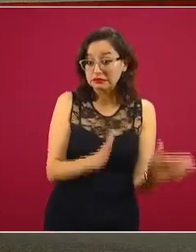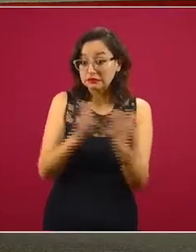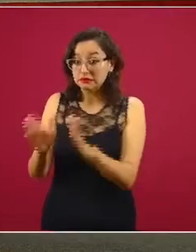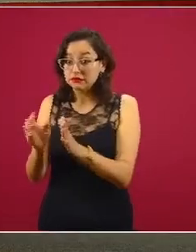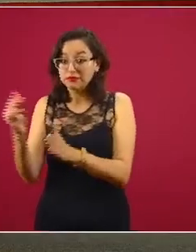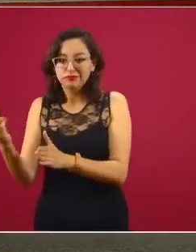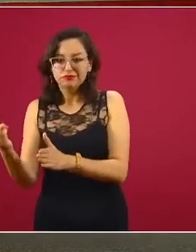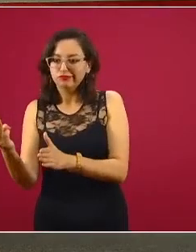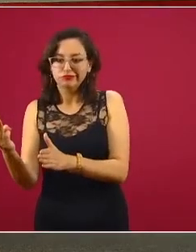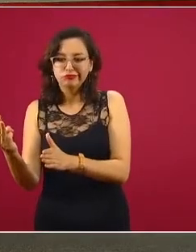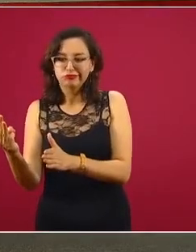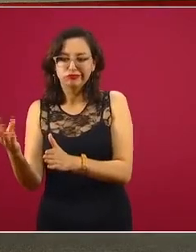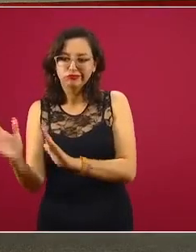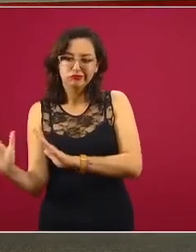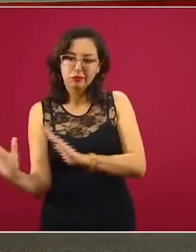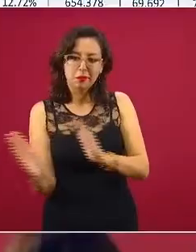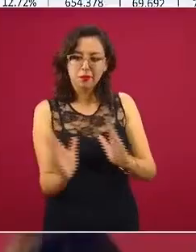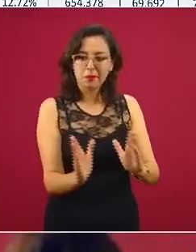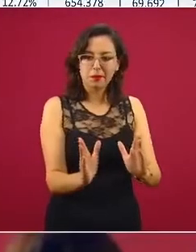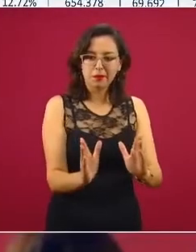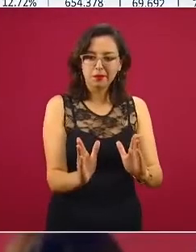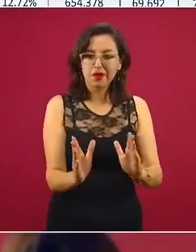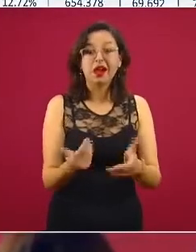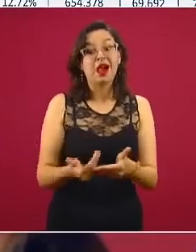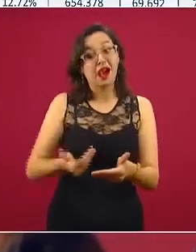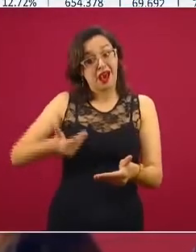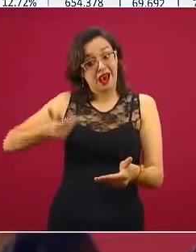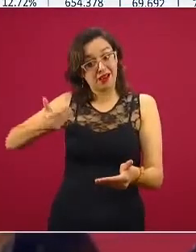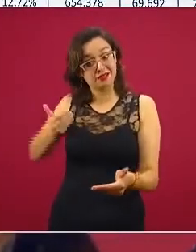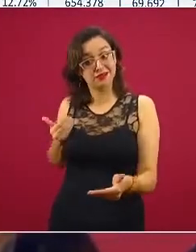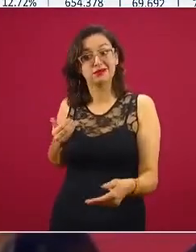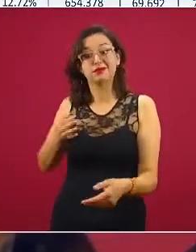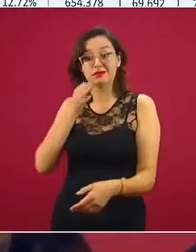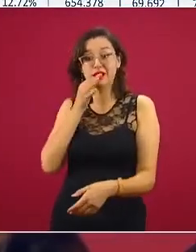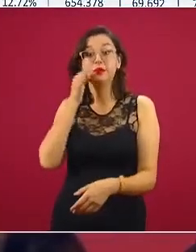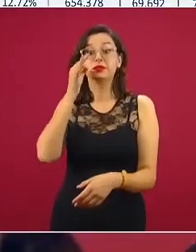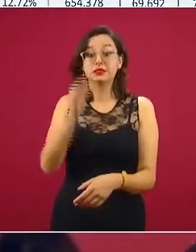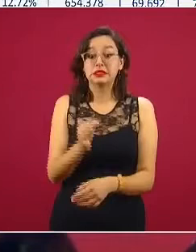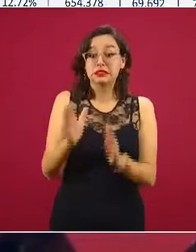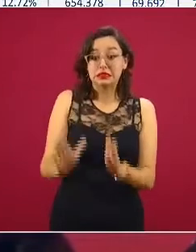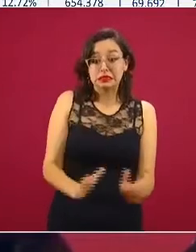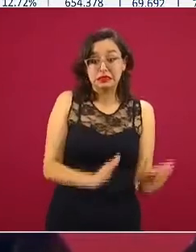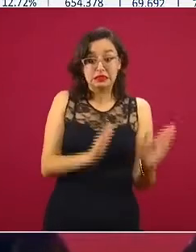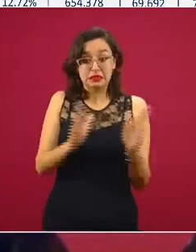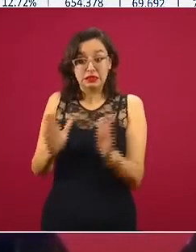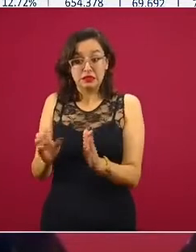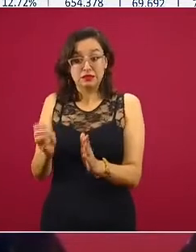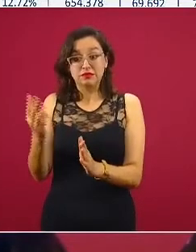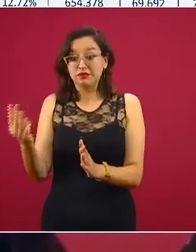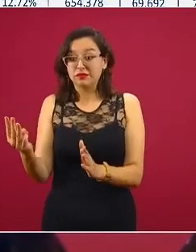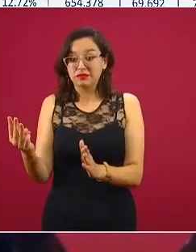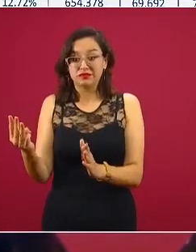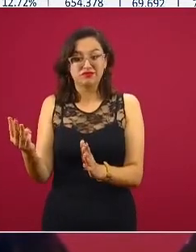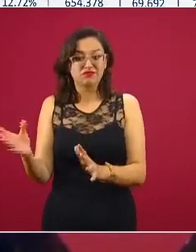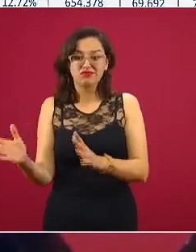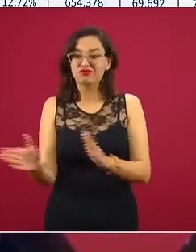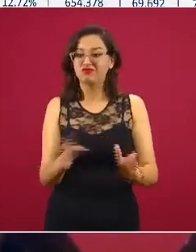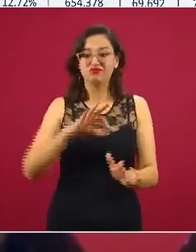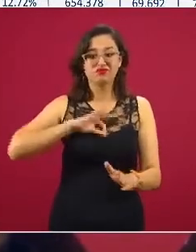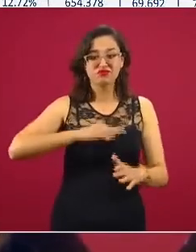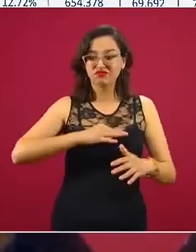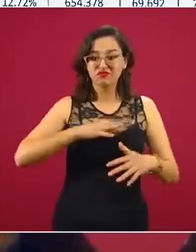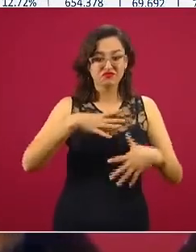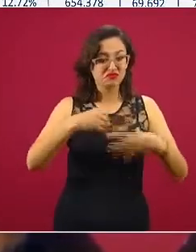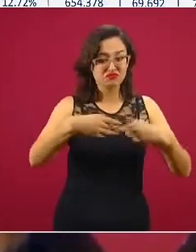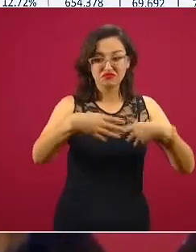3. Lo dijimos con antelación, cuando entremos a fase 3, olvídense de la vigilancia centinela,